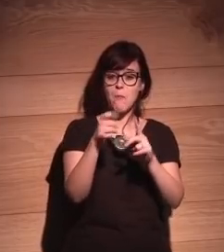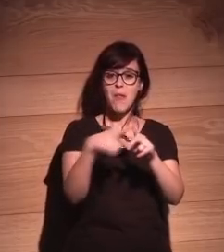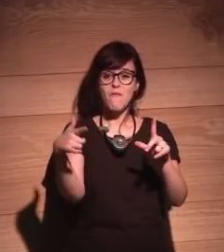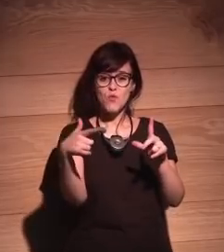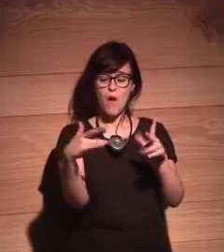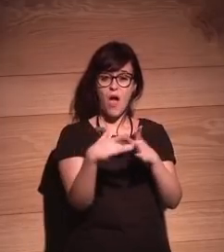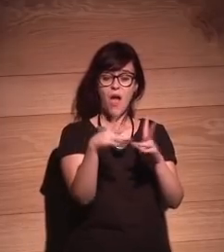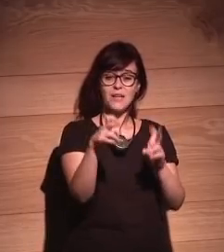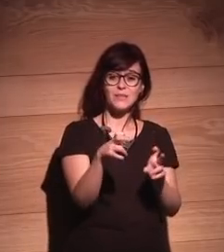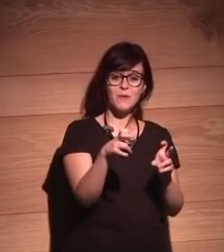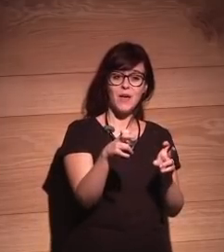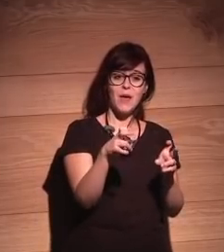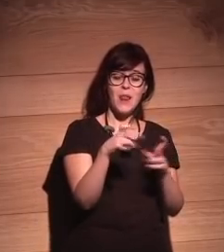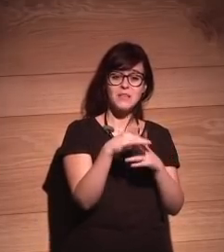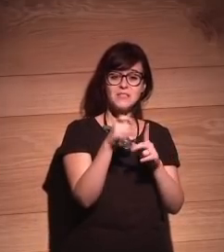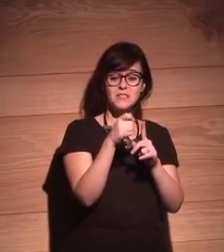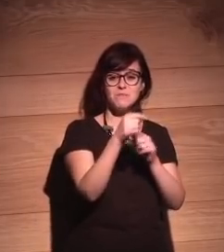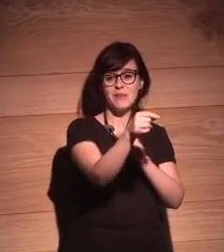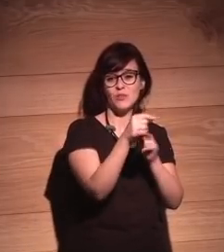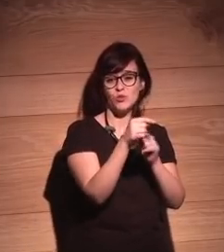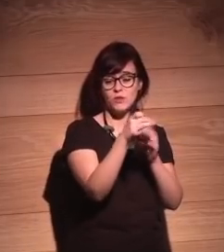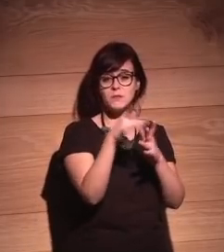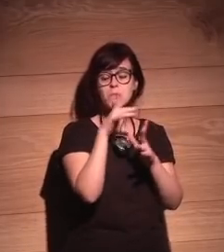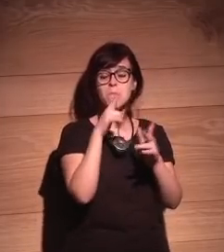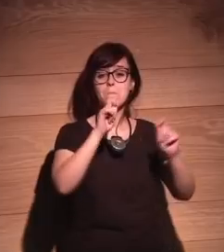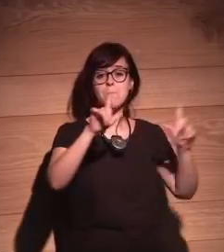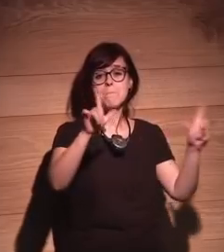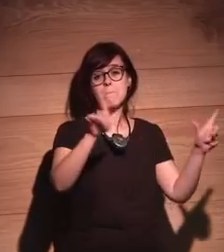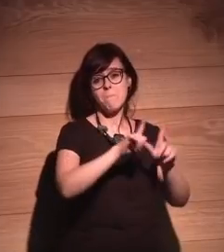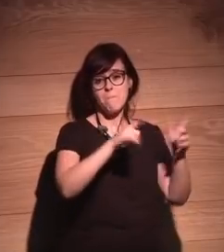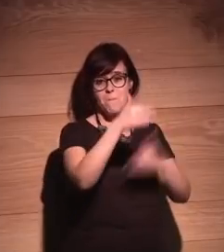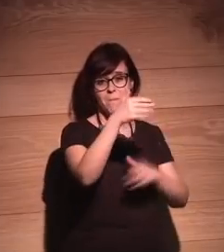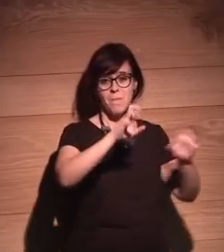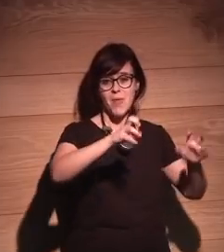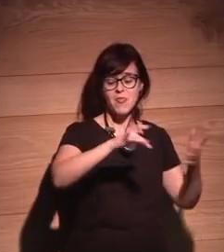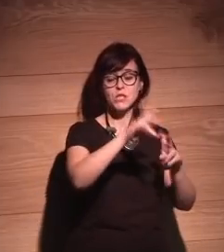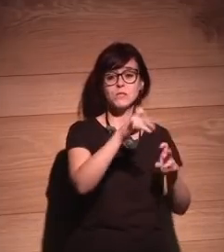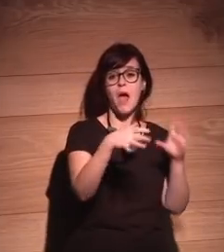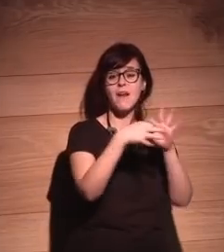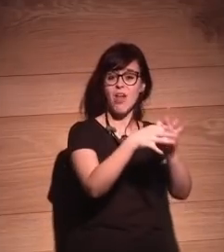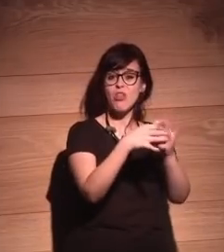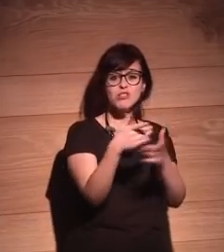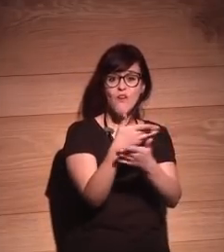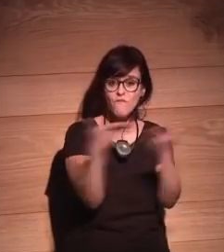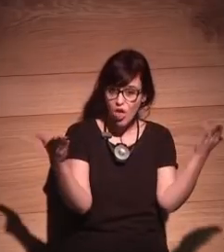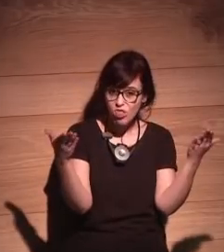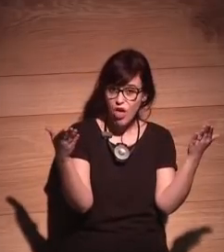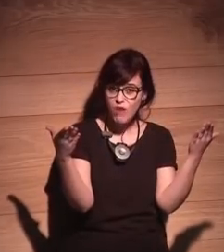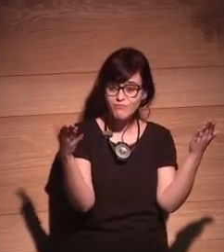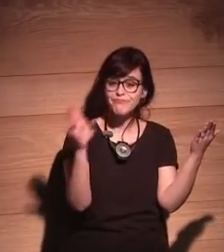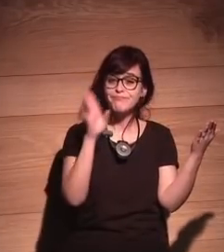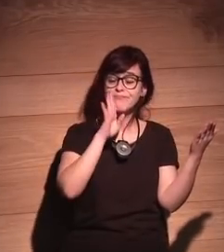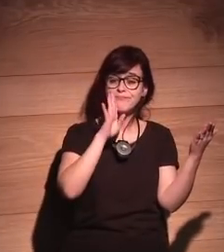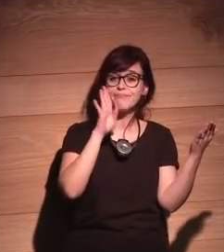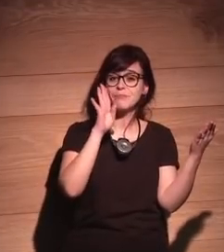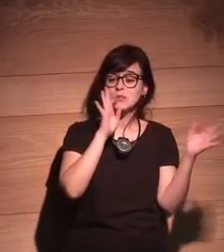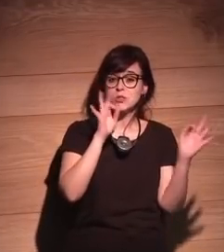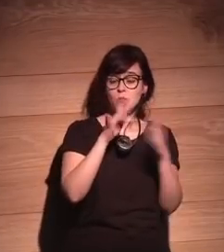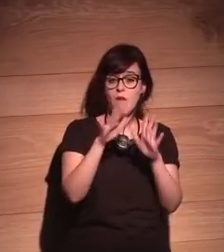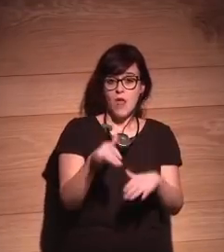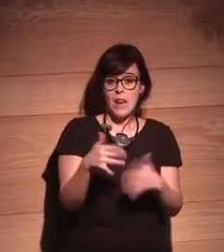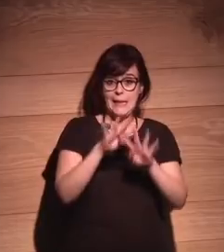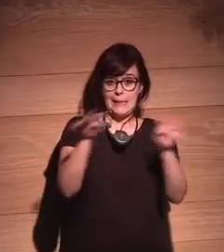plataformas, relaciones con los lectores, relaciones entre los medios, relaciones de confianza, que al final es lo que